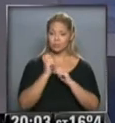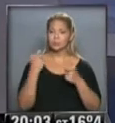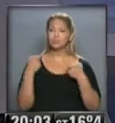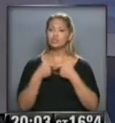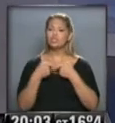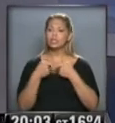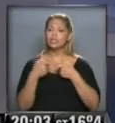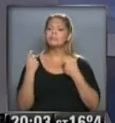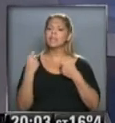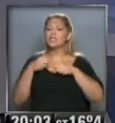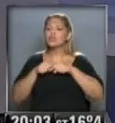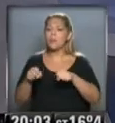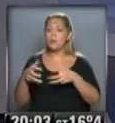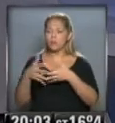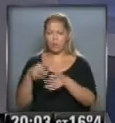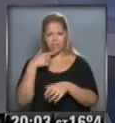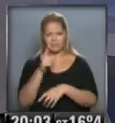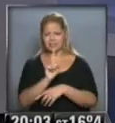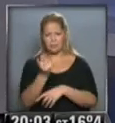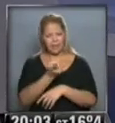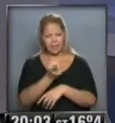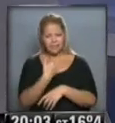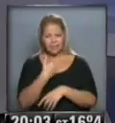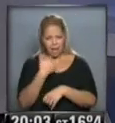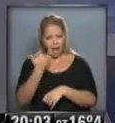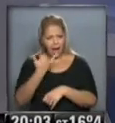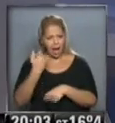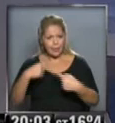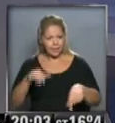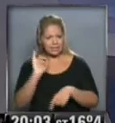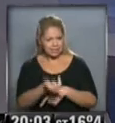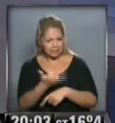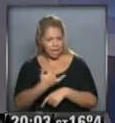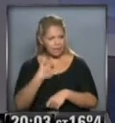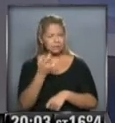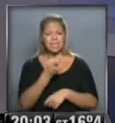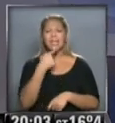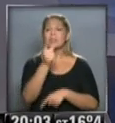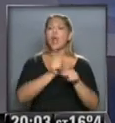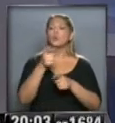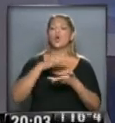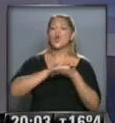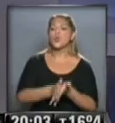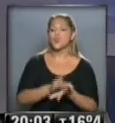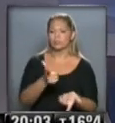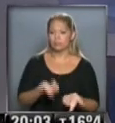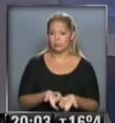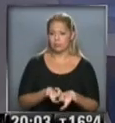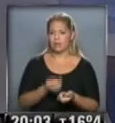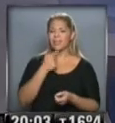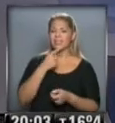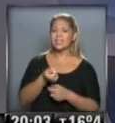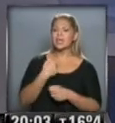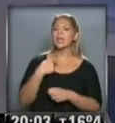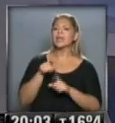de Supermercados Unidos desmintió que hubiera desabastecimiento como consecuencia del control de precios. Desabastecimiento, estamos hablando, por